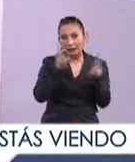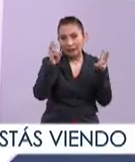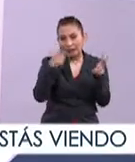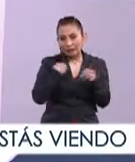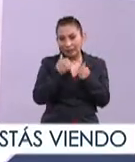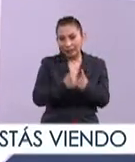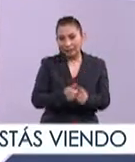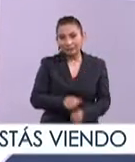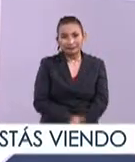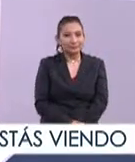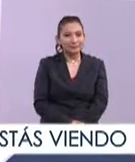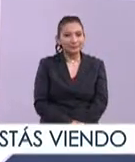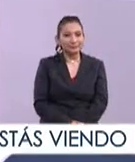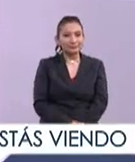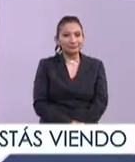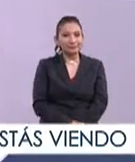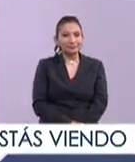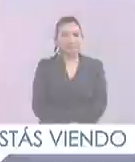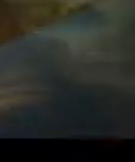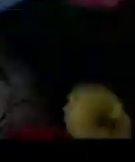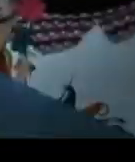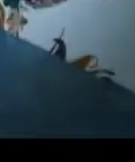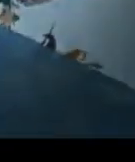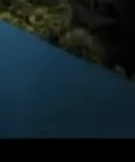temas. No se vayan.